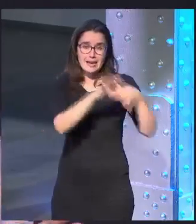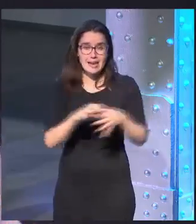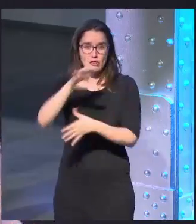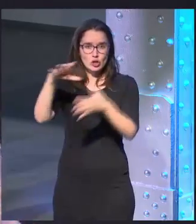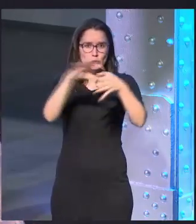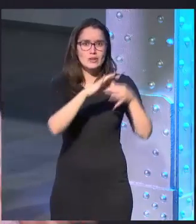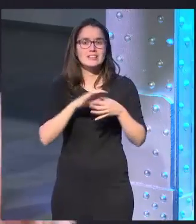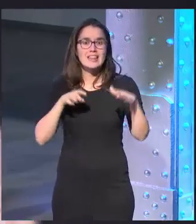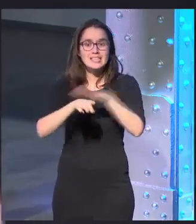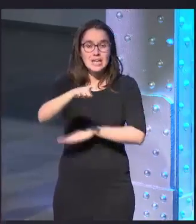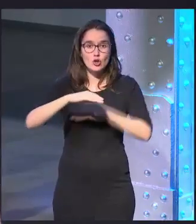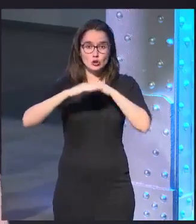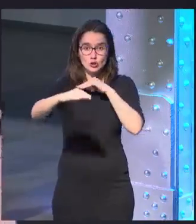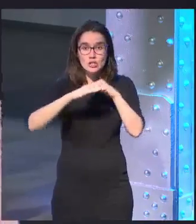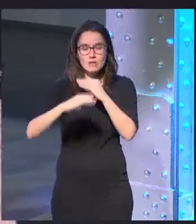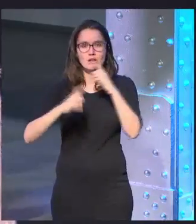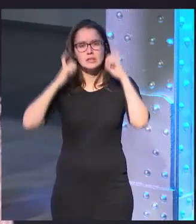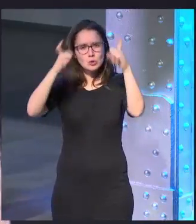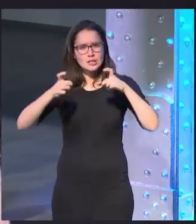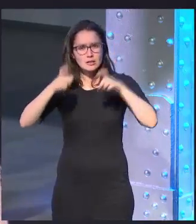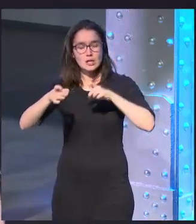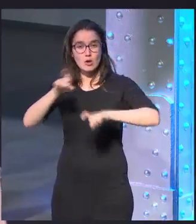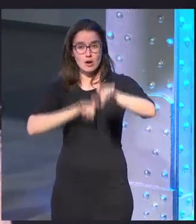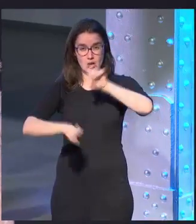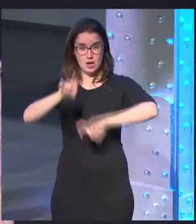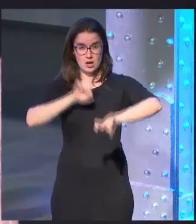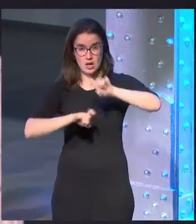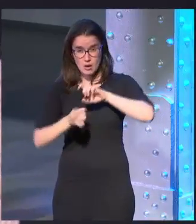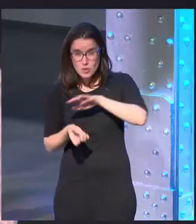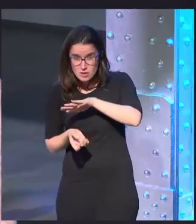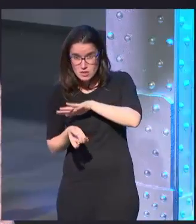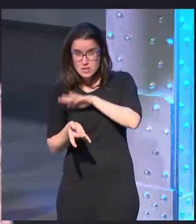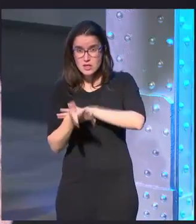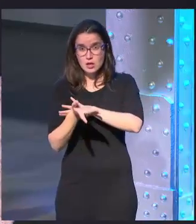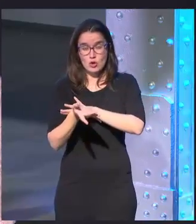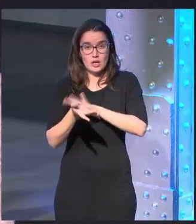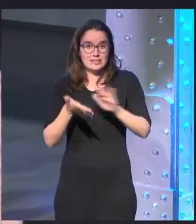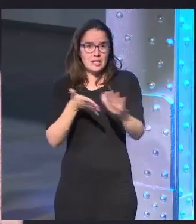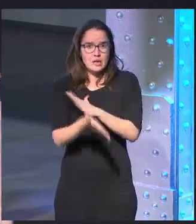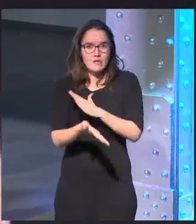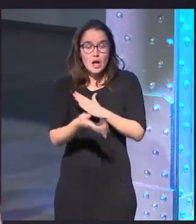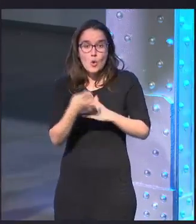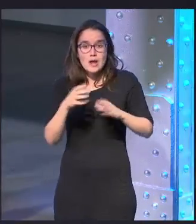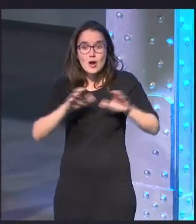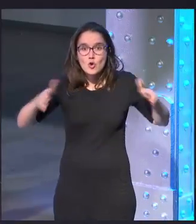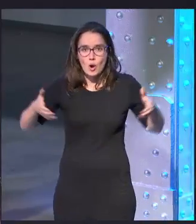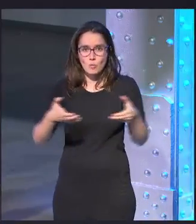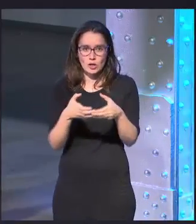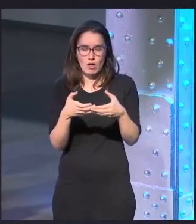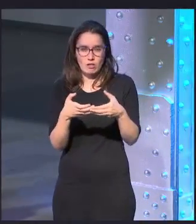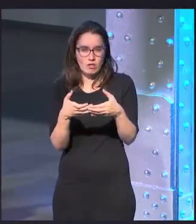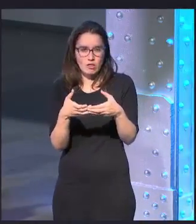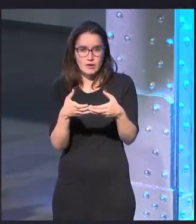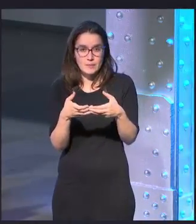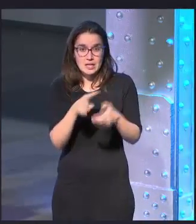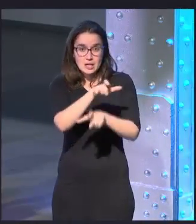Sostenible. Estamos entre todos intentando efectivamente volver al origen de lo que es una comunidad ¿no? Que